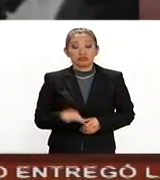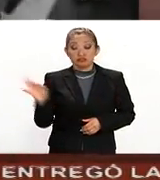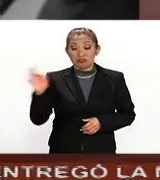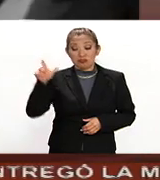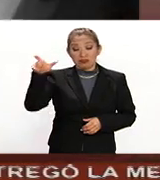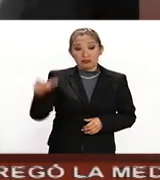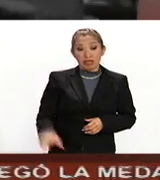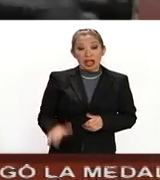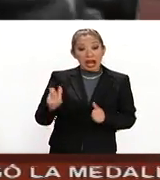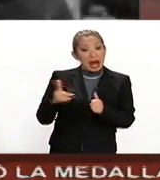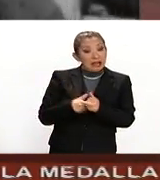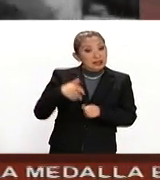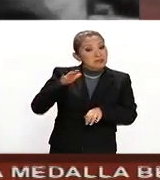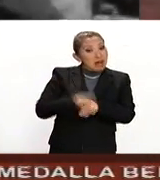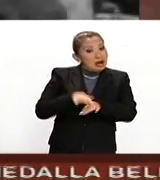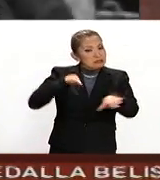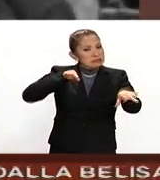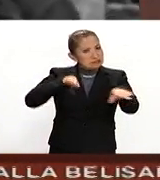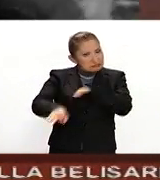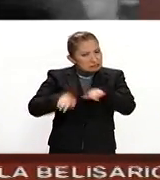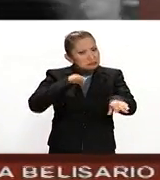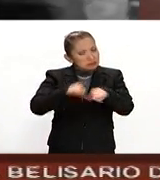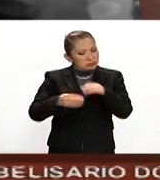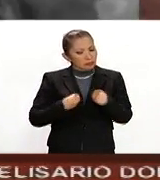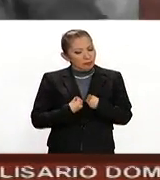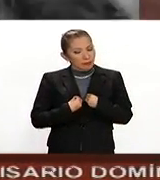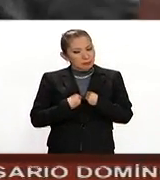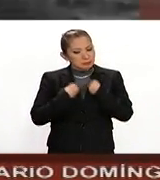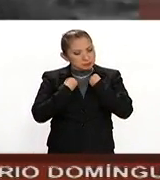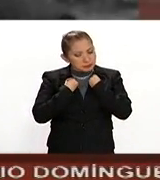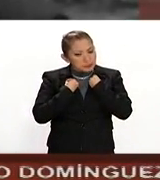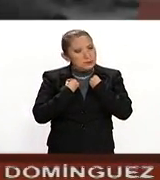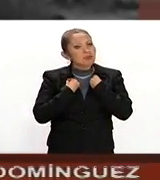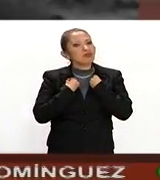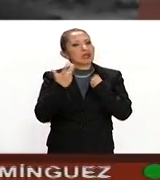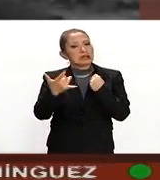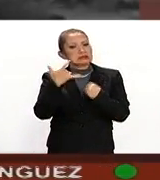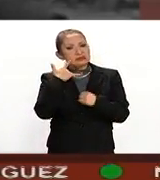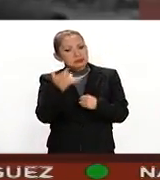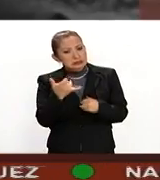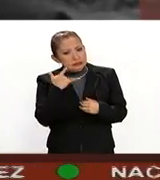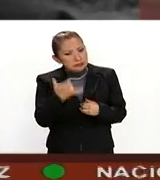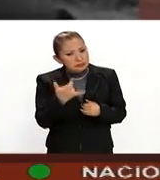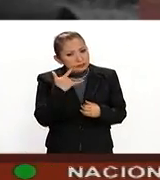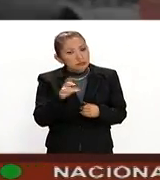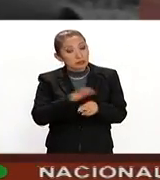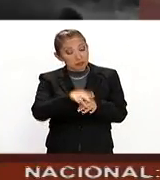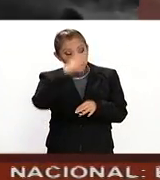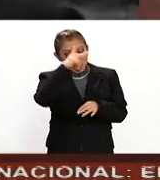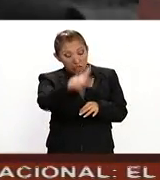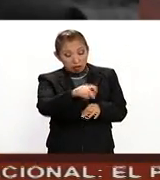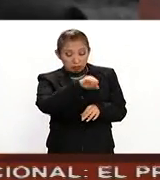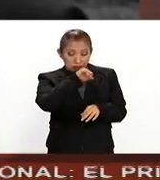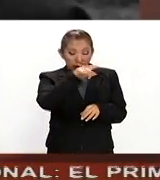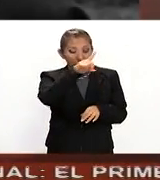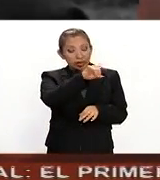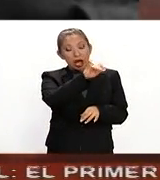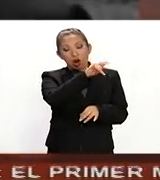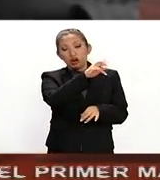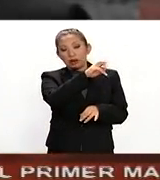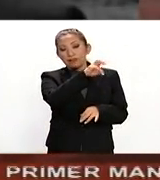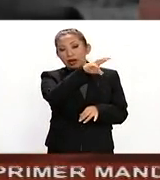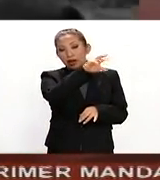alguien trabajó y vivió y luchó por México, fue Diego